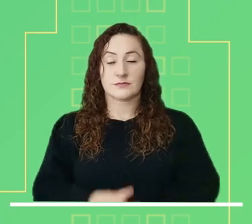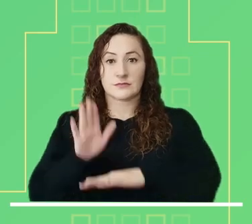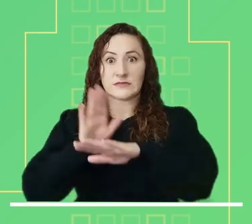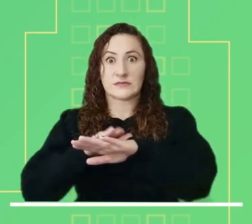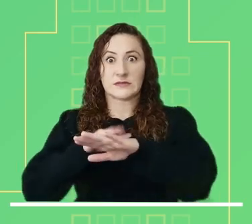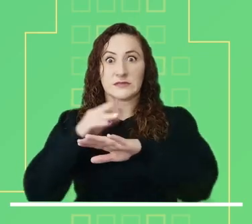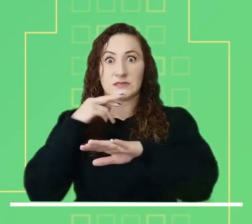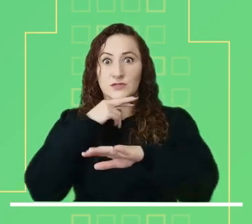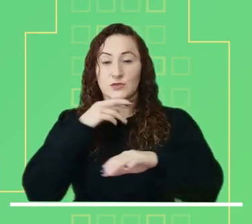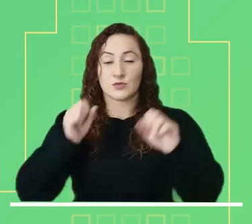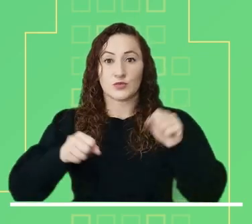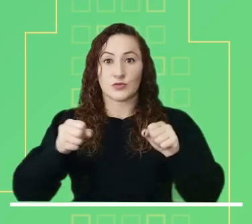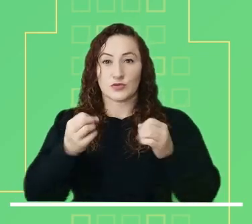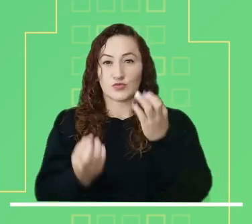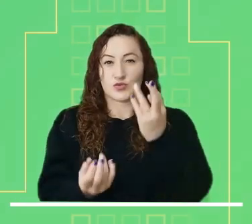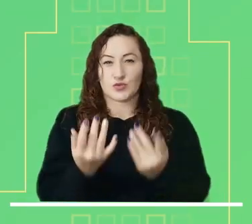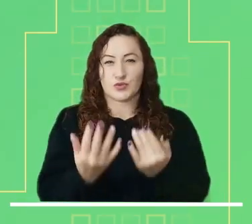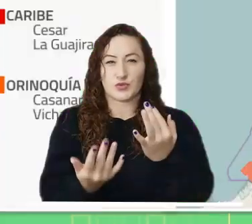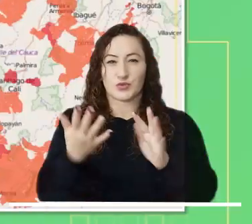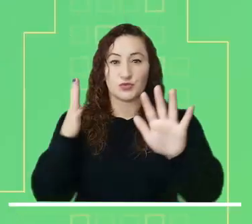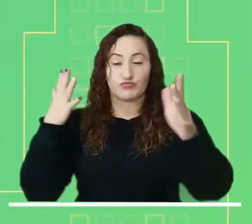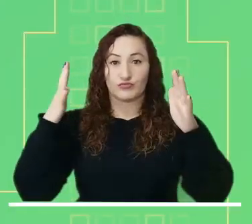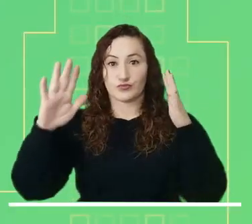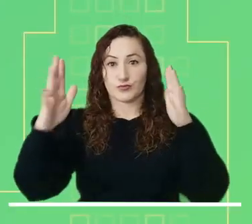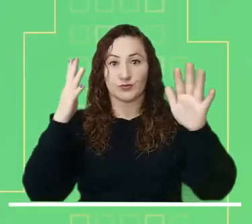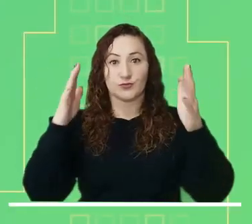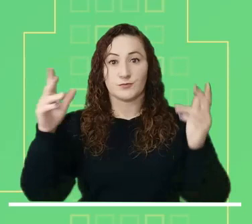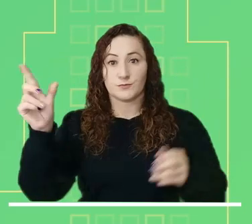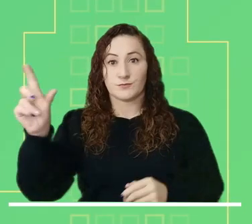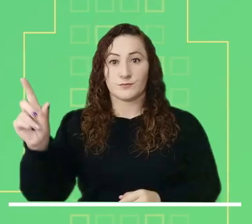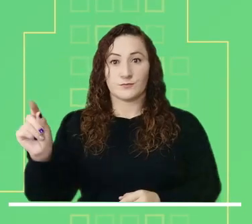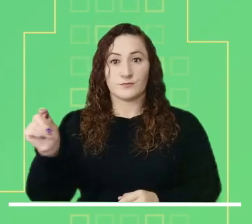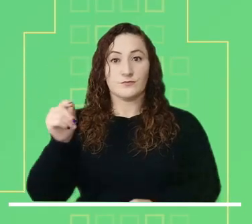reportan en los ríos y afluentes de los departamentos de Cauca y Magdalena.